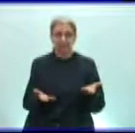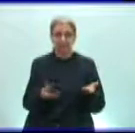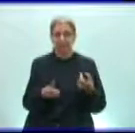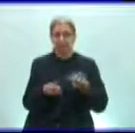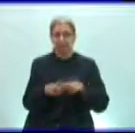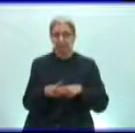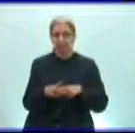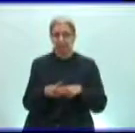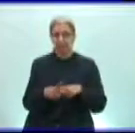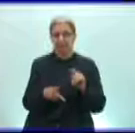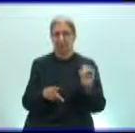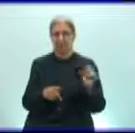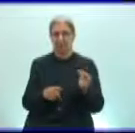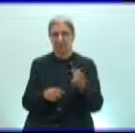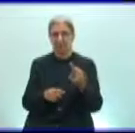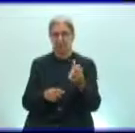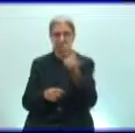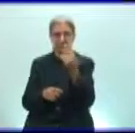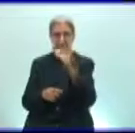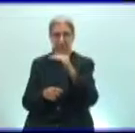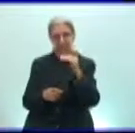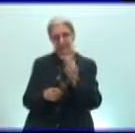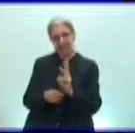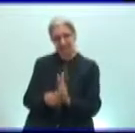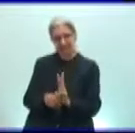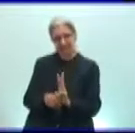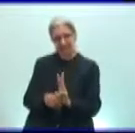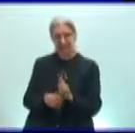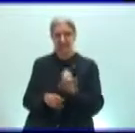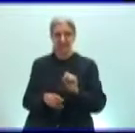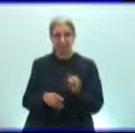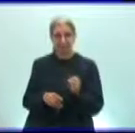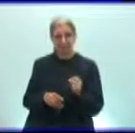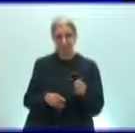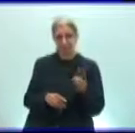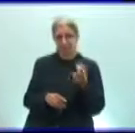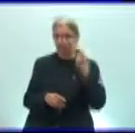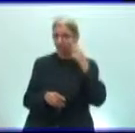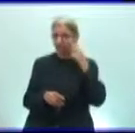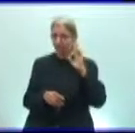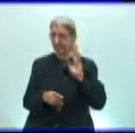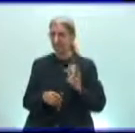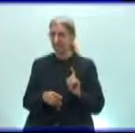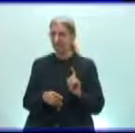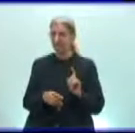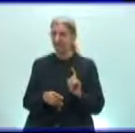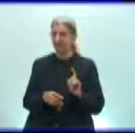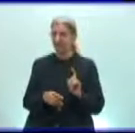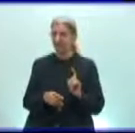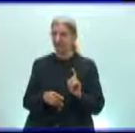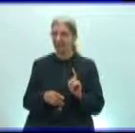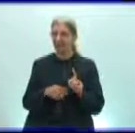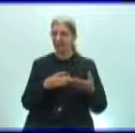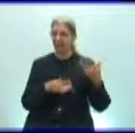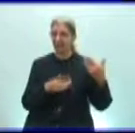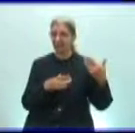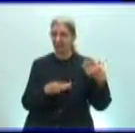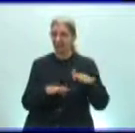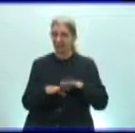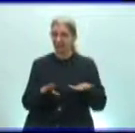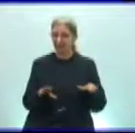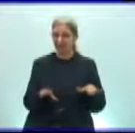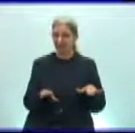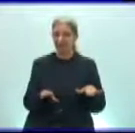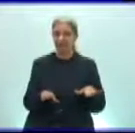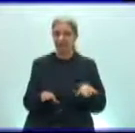menos 1 sobre 3. Revisamos siempre con el dominio que nosotros determinamos anteriormente y se darán cuenta que